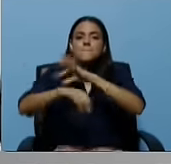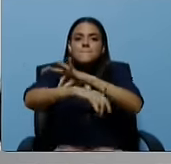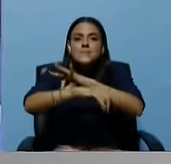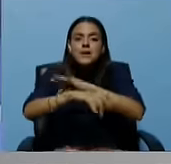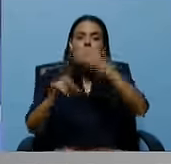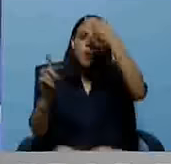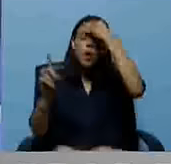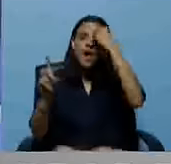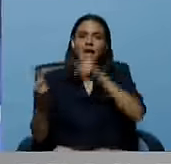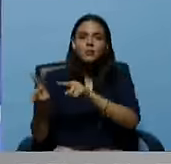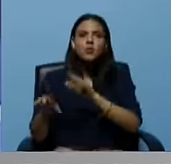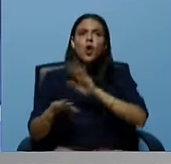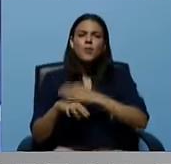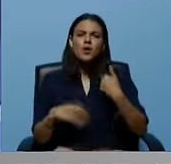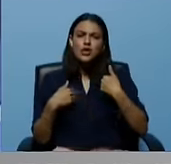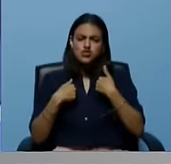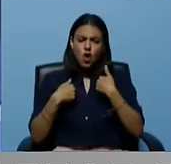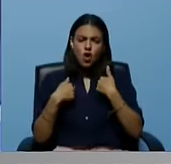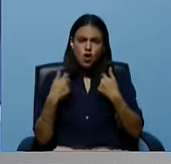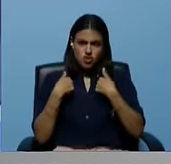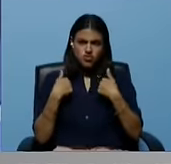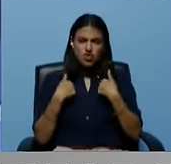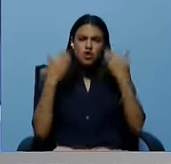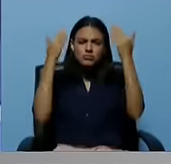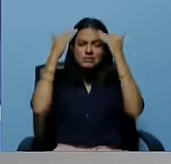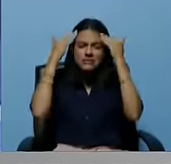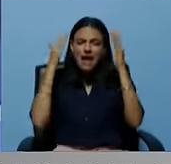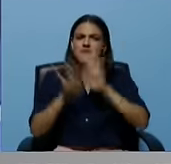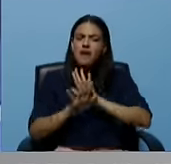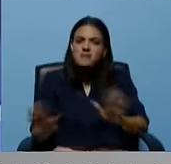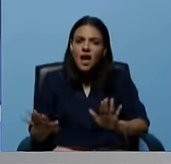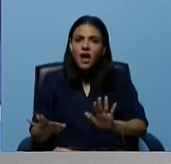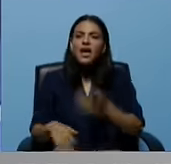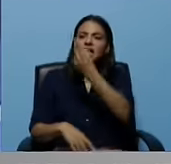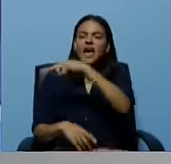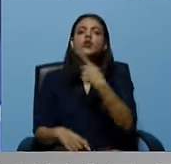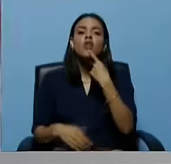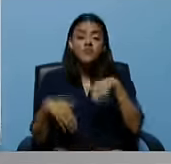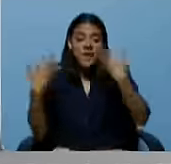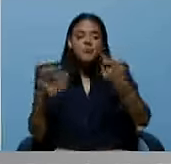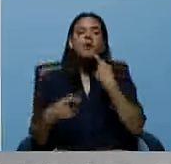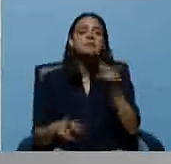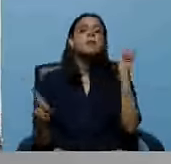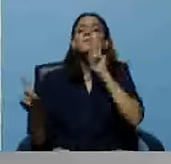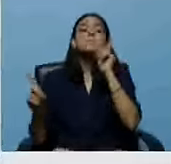porque yo sabía, Marcos, que había la posibilidad de que lo negara.